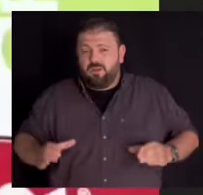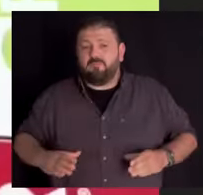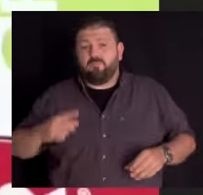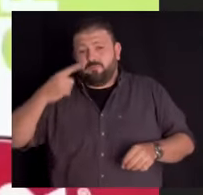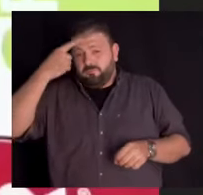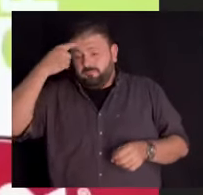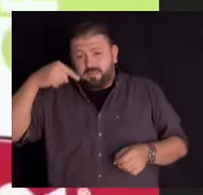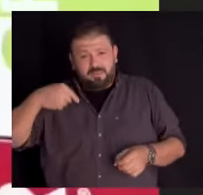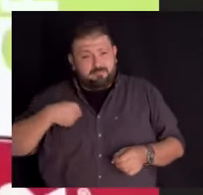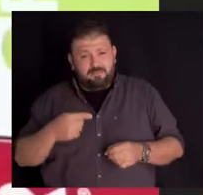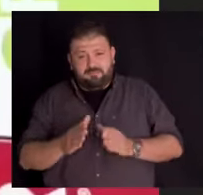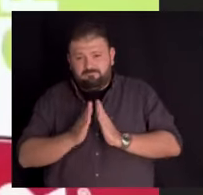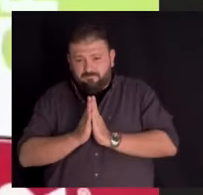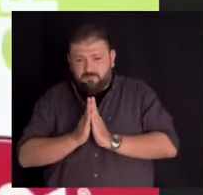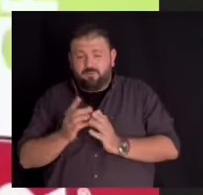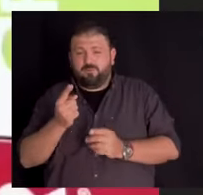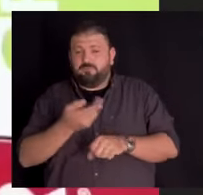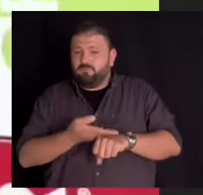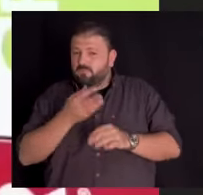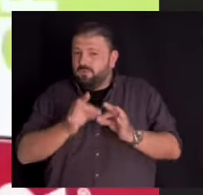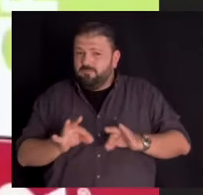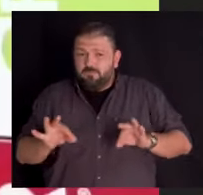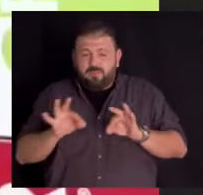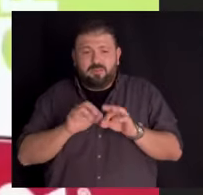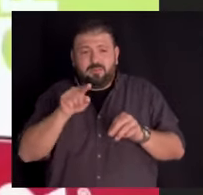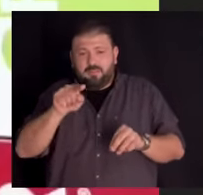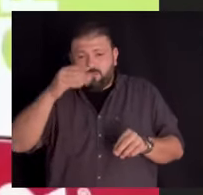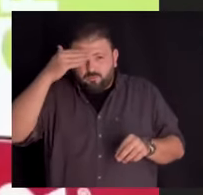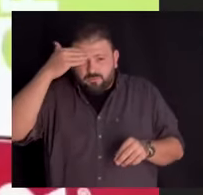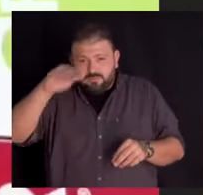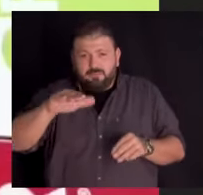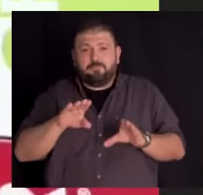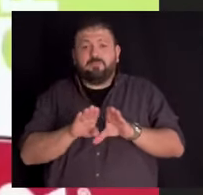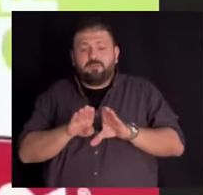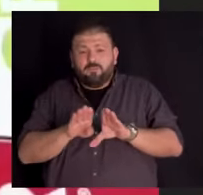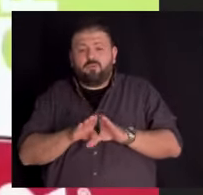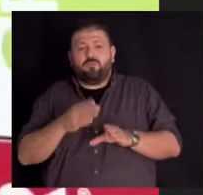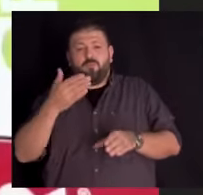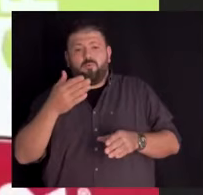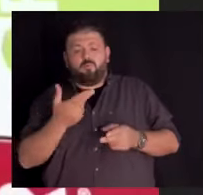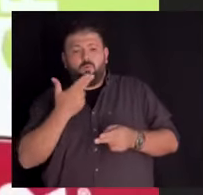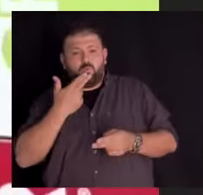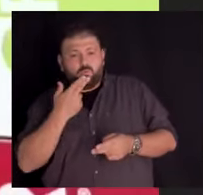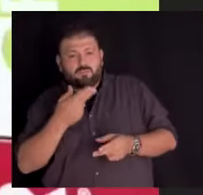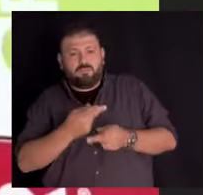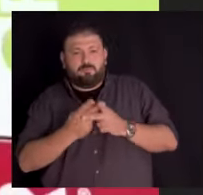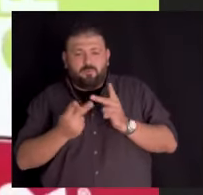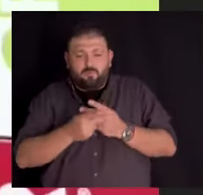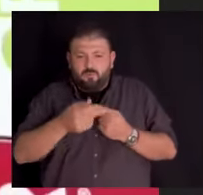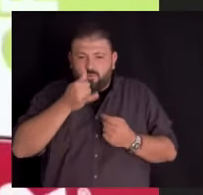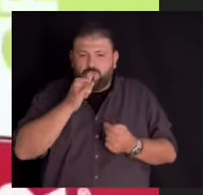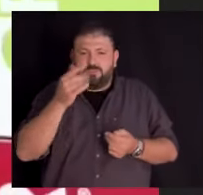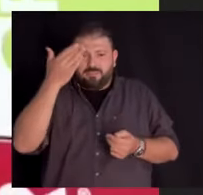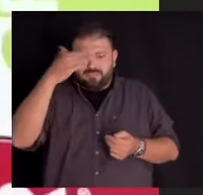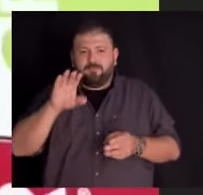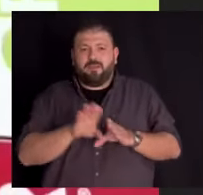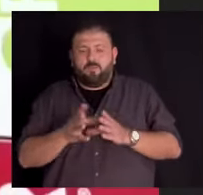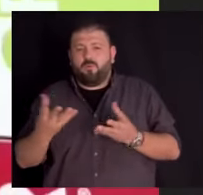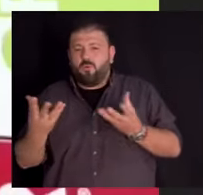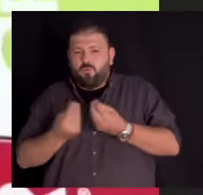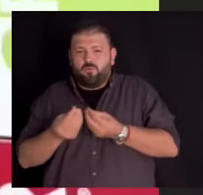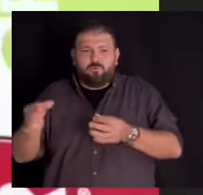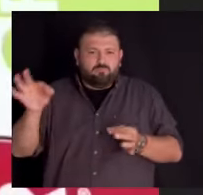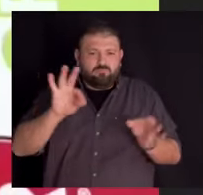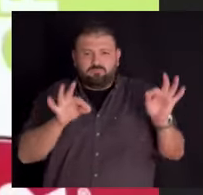súper importante que aprendamos hoy a manejarlo, a ayudarlo, a complementarlo con nutrición, a suplementarlo